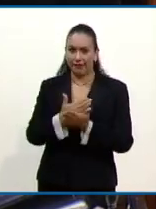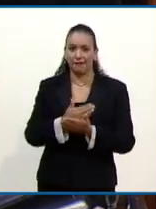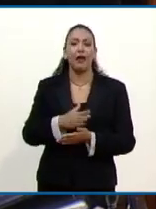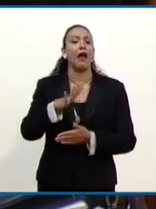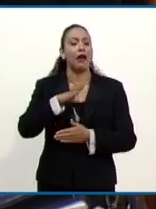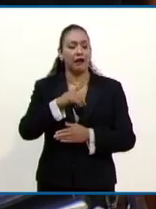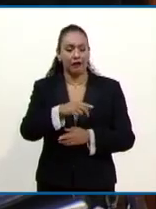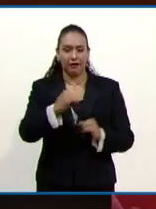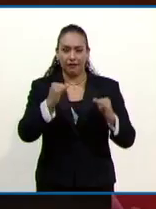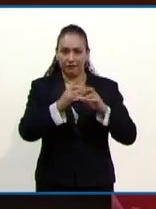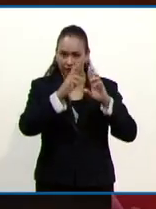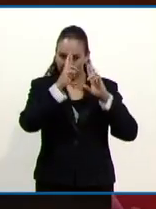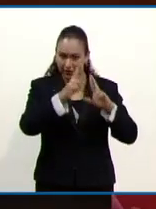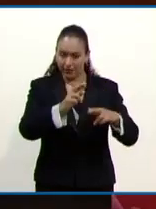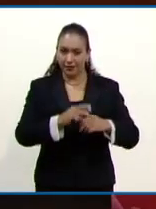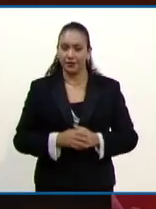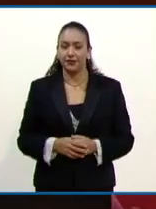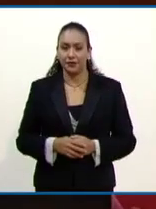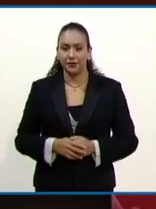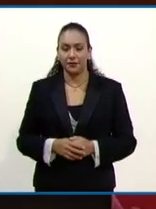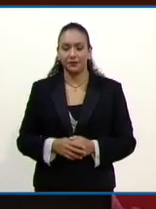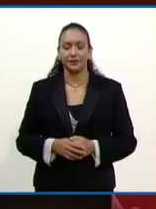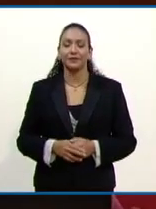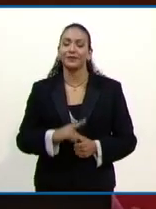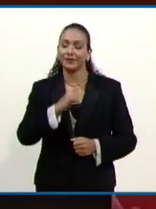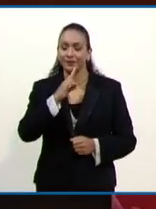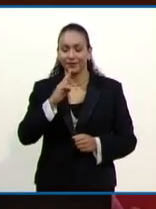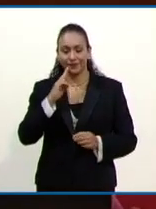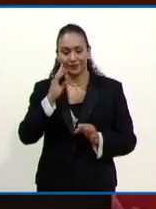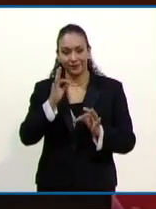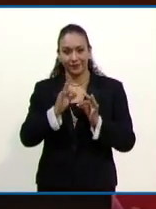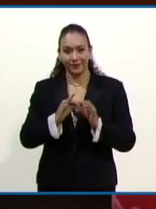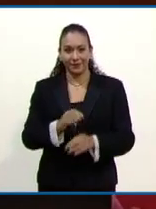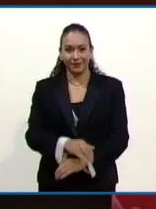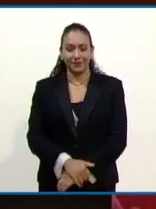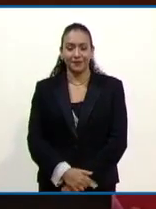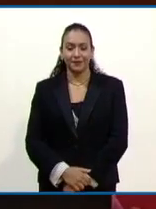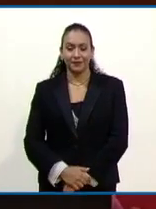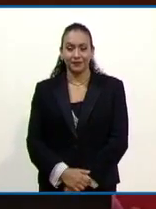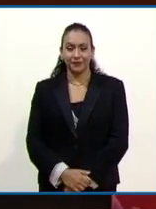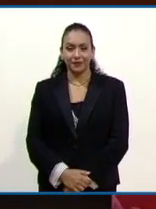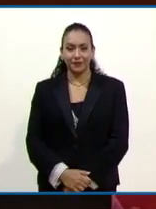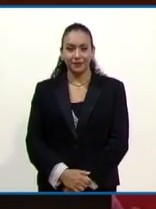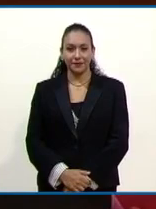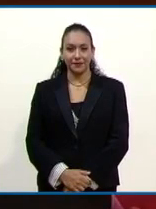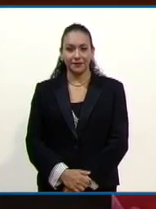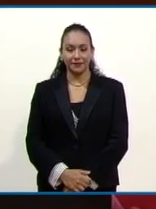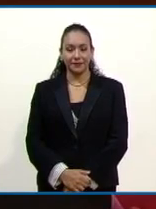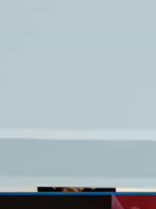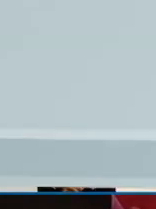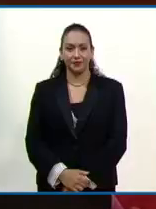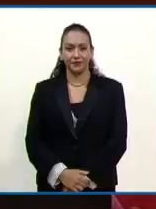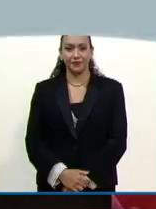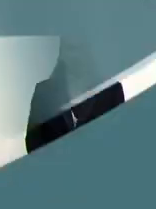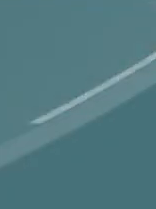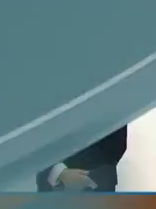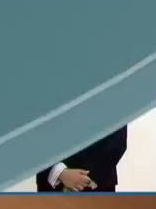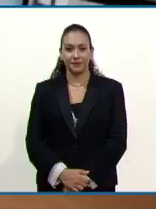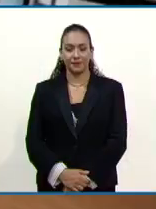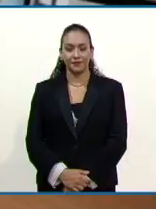Instituto Garante local. Para el canal del Poder Judicial de la Federación, Mario López Peña.